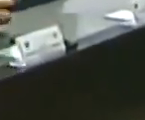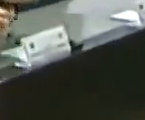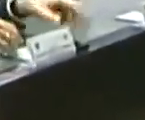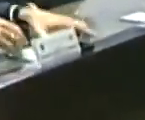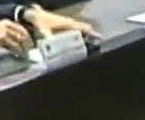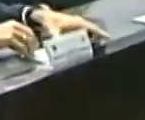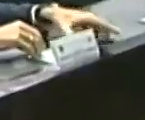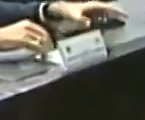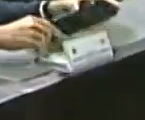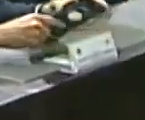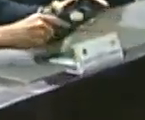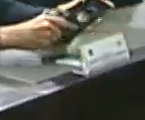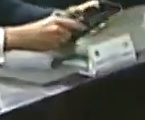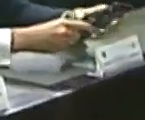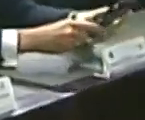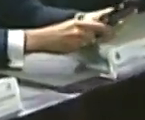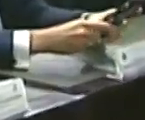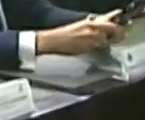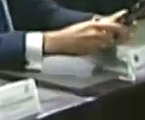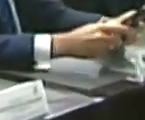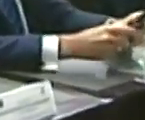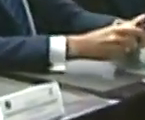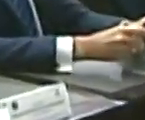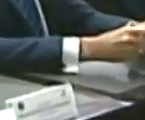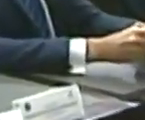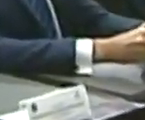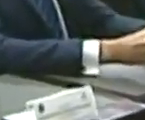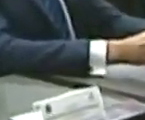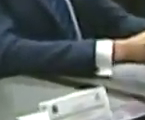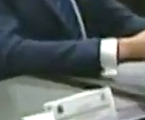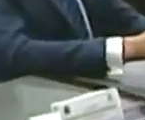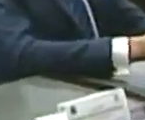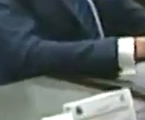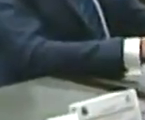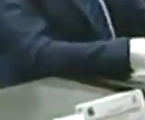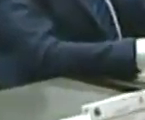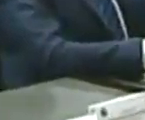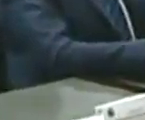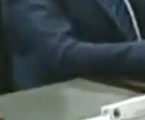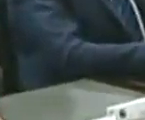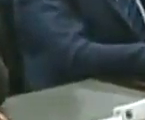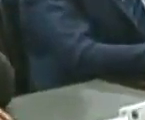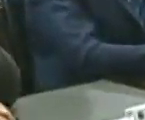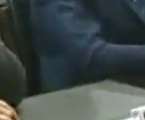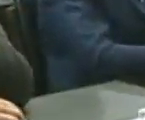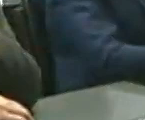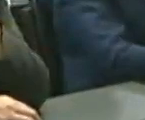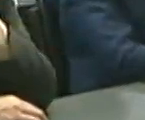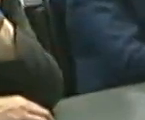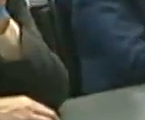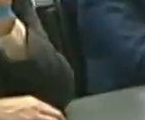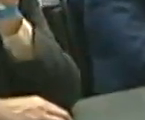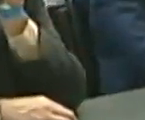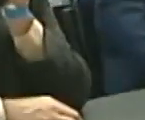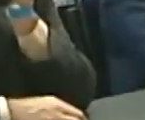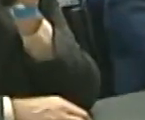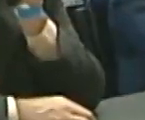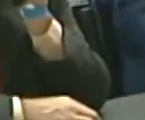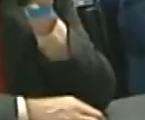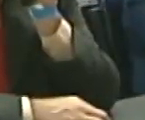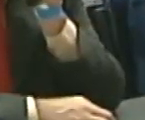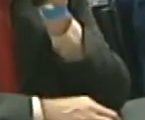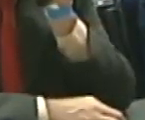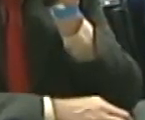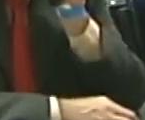significó esa aprobación de leyes en 61 sesiones, una de instalación, 49